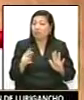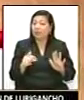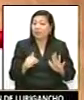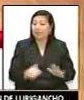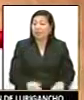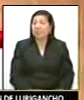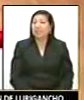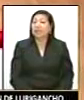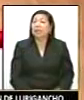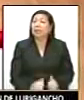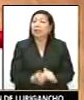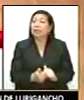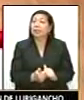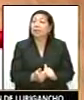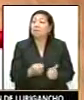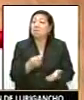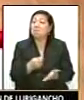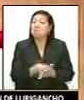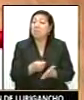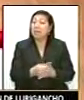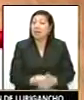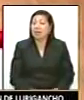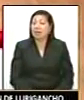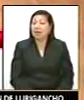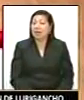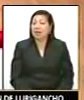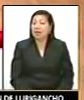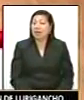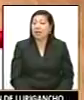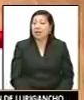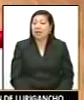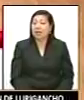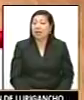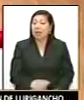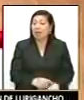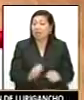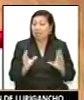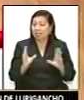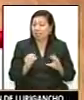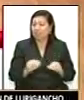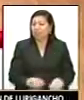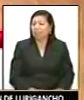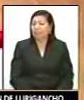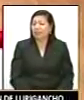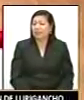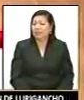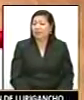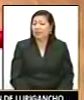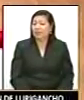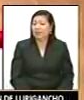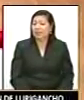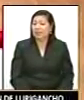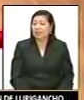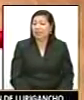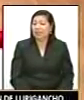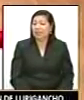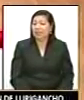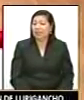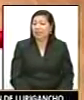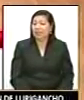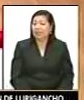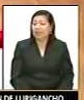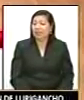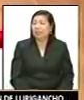369-2016, que modifica las remuneraciones del horario nocturno. Se solicita, señor secretario técnico, la